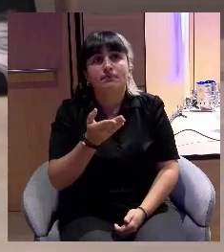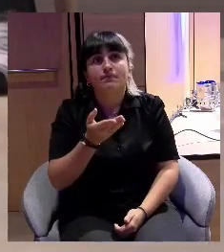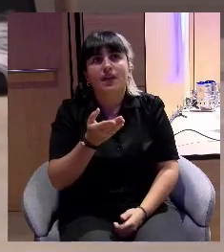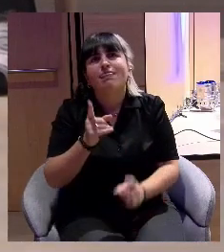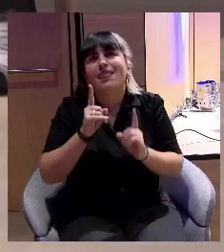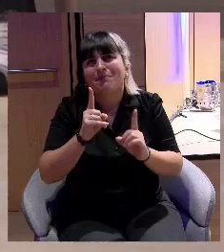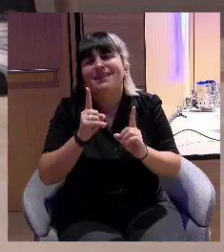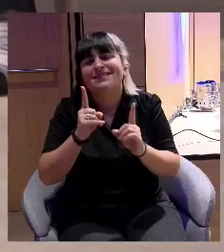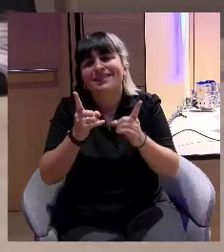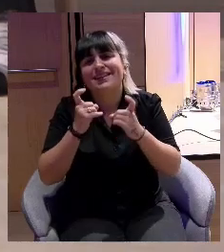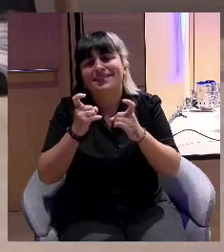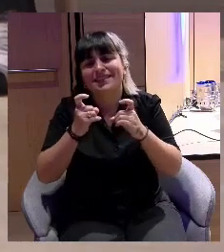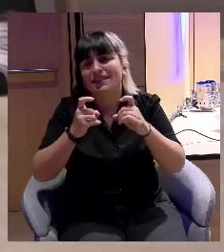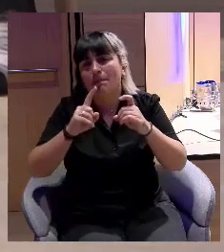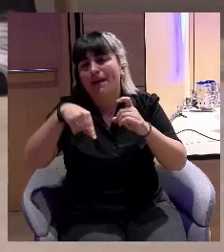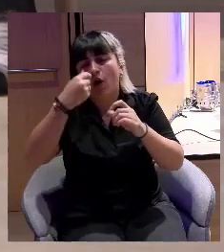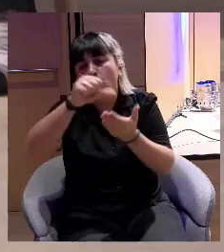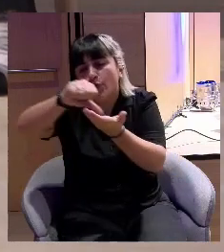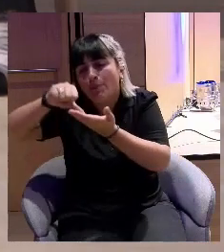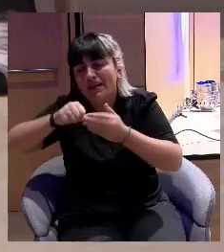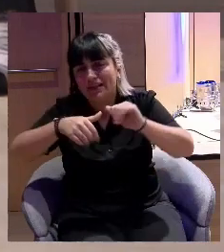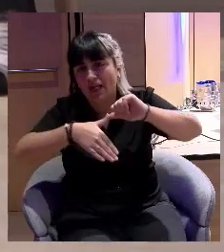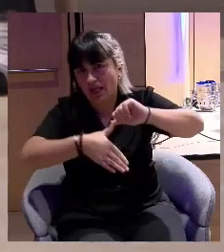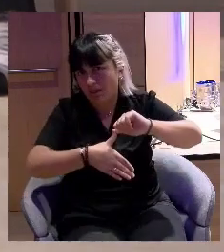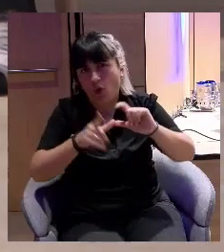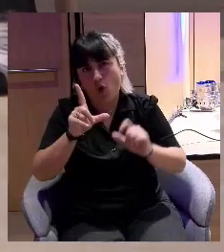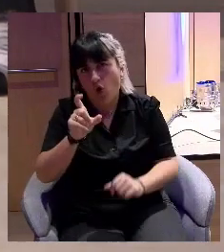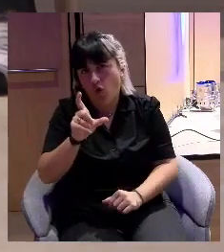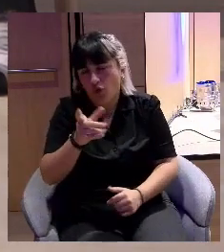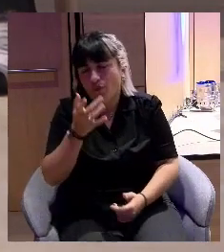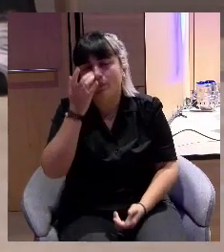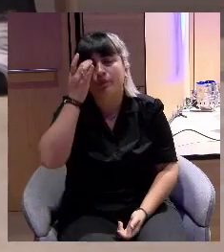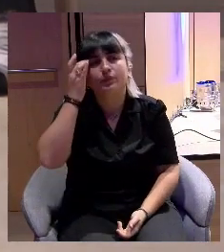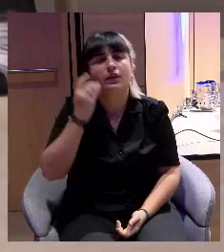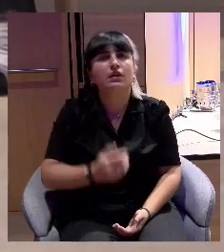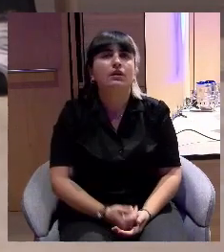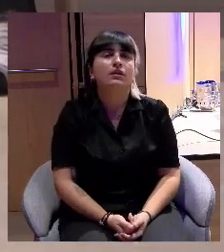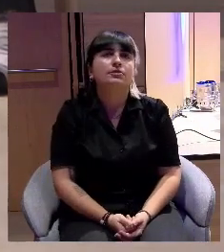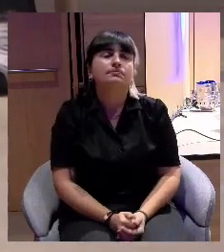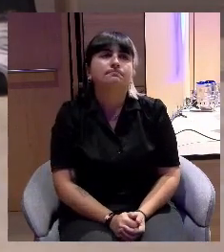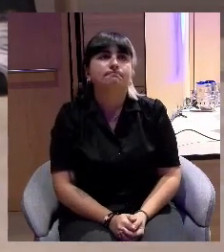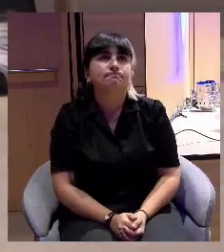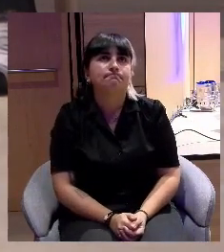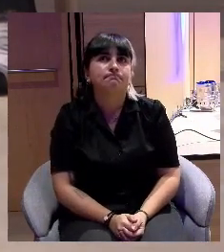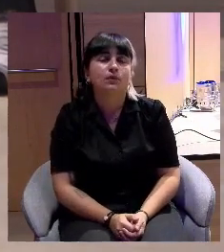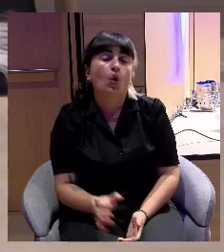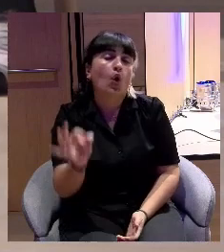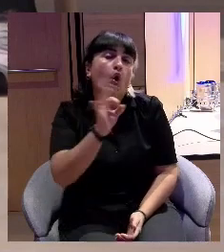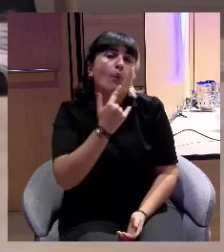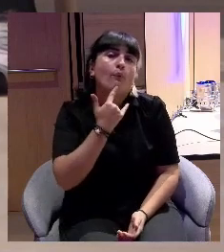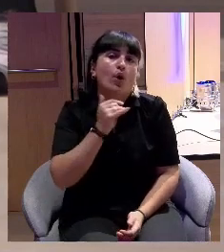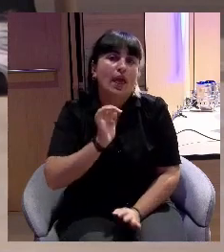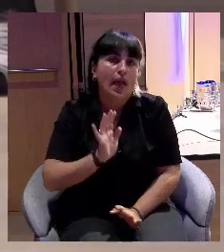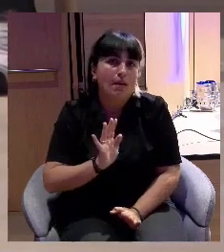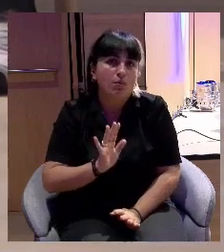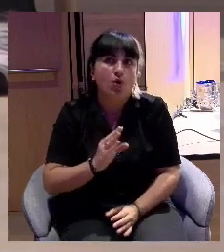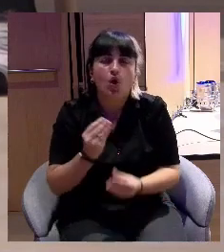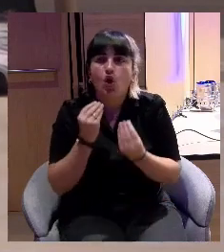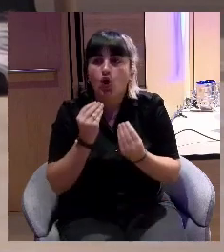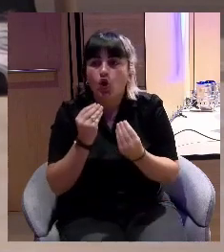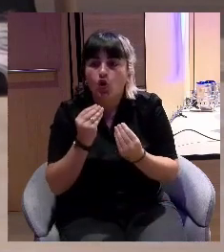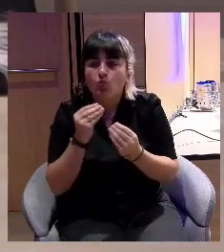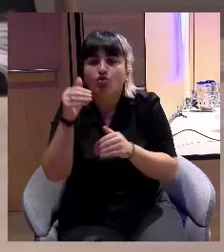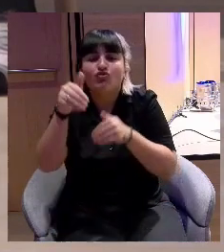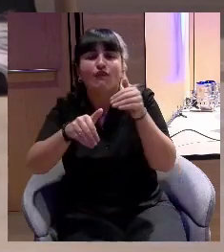país. Y eso, y luego tal vez pasarlo, pues no sé, por ejemplo, cómo se votan en